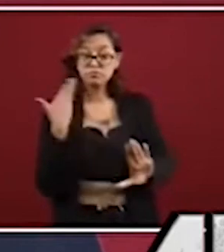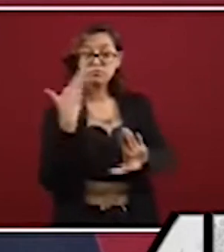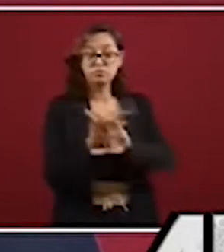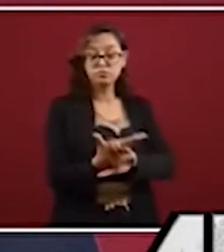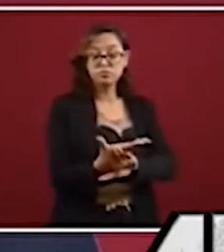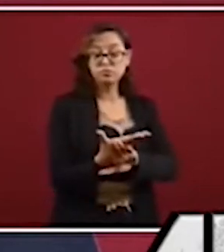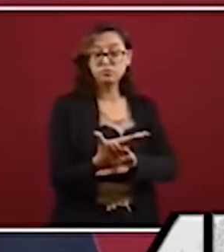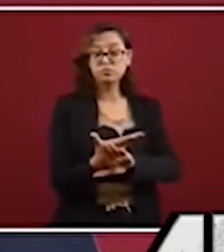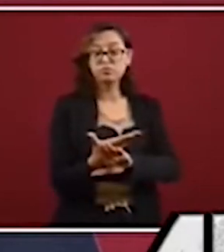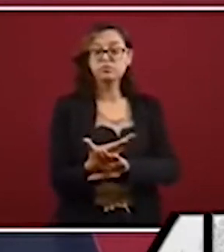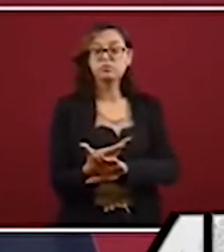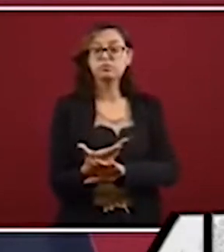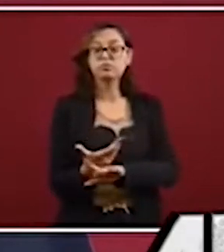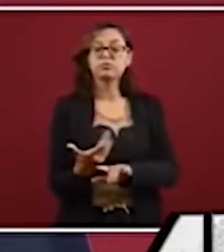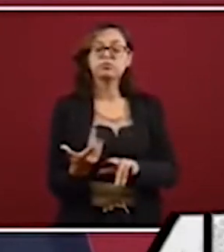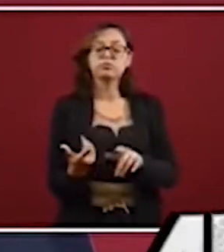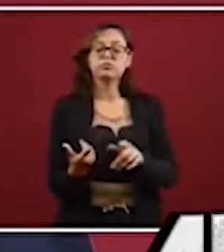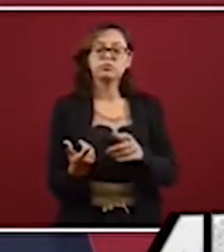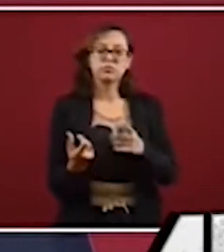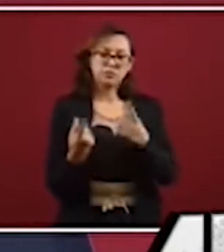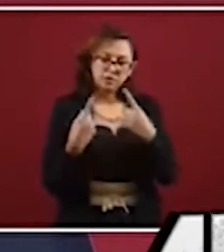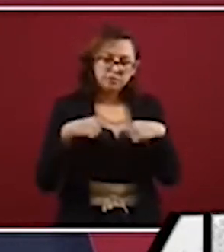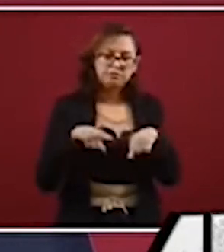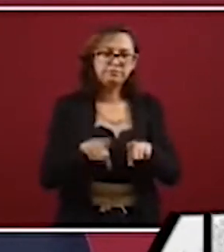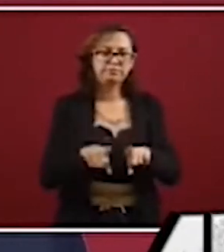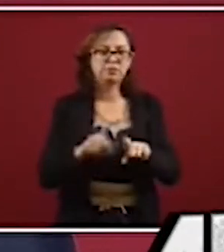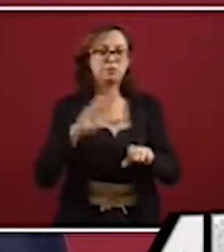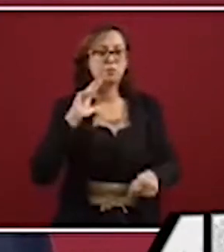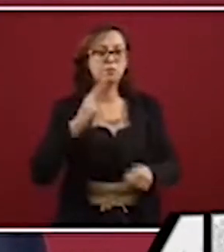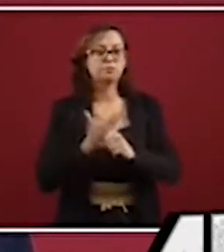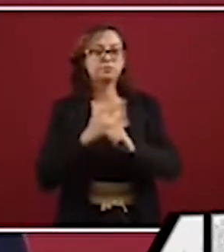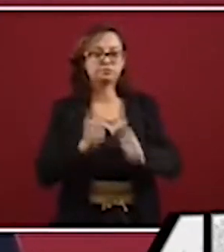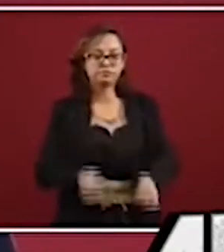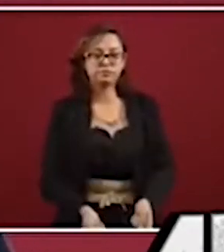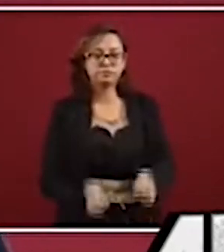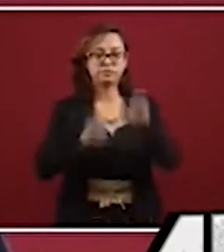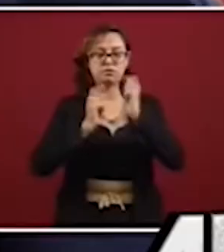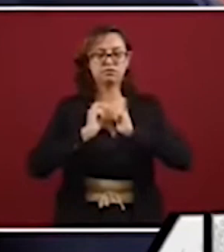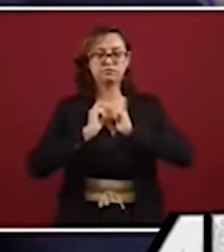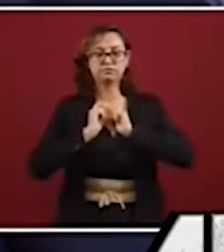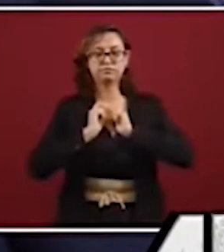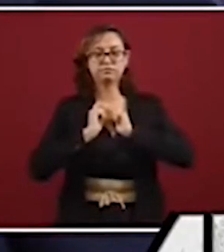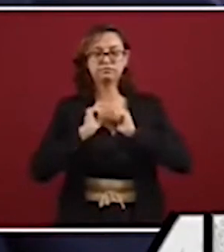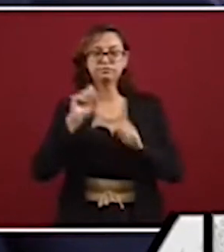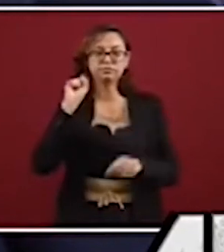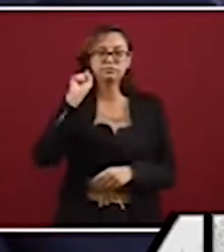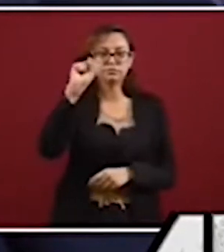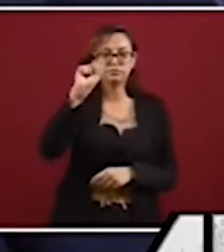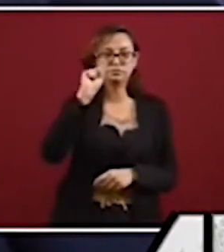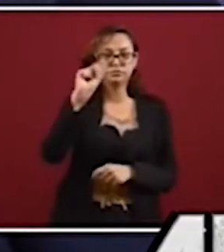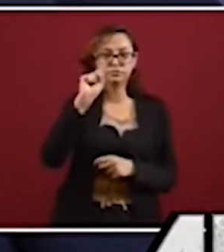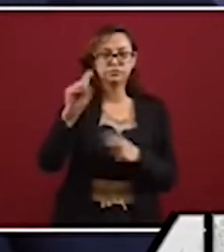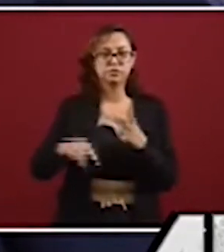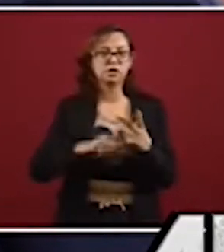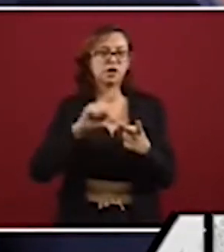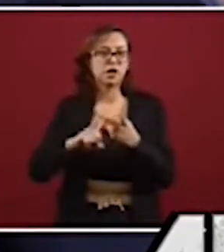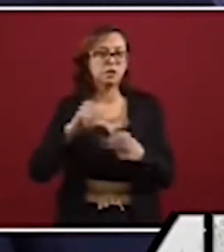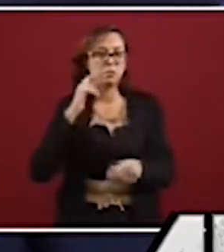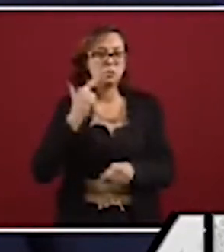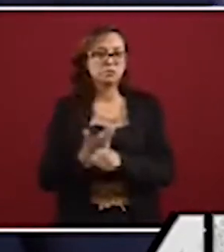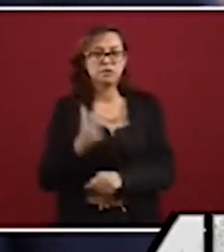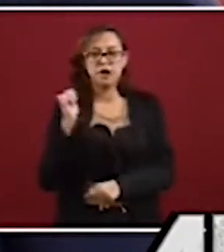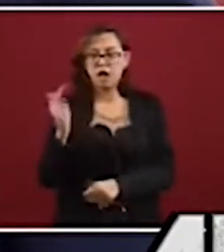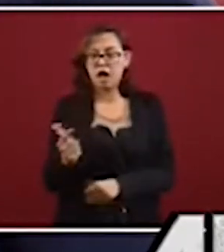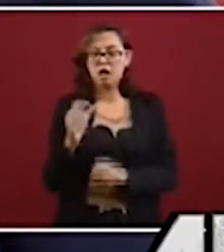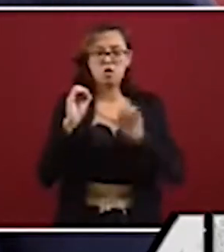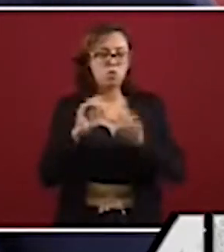mismo tiempo está a cargo de un sindicato, tiene esa responsabilidad,